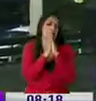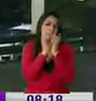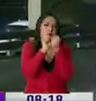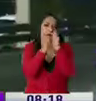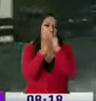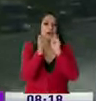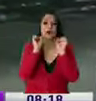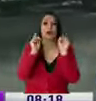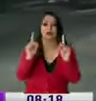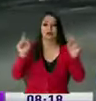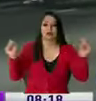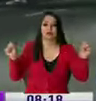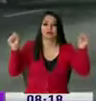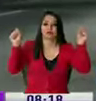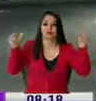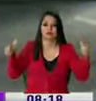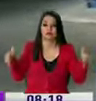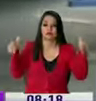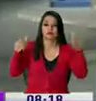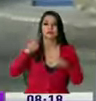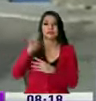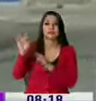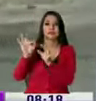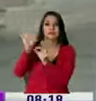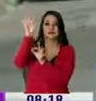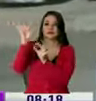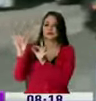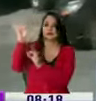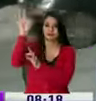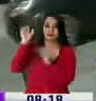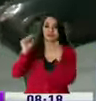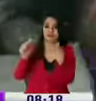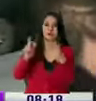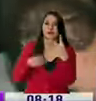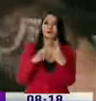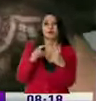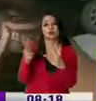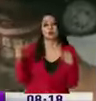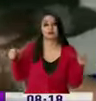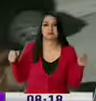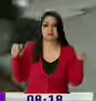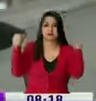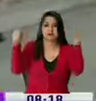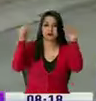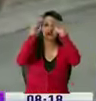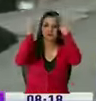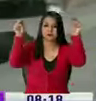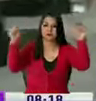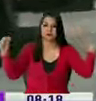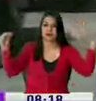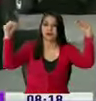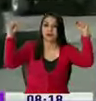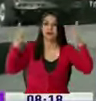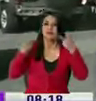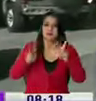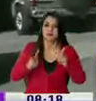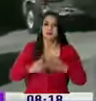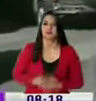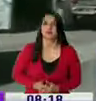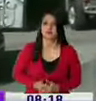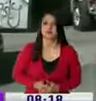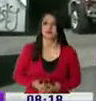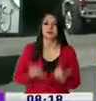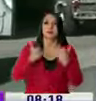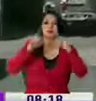un poco los pasamanos, aproximadamente 60 centímetros, colocamos otros pasamanos en las gradas que adicionamos, y lo que estamos estudiando con la